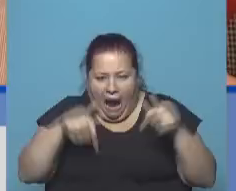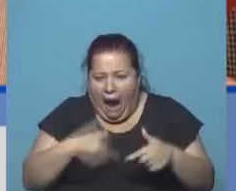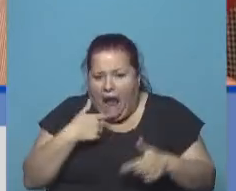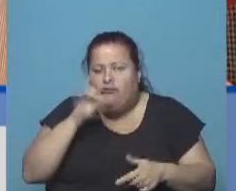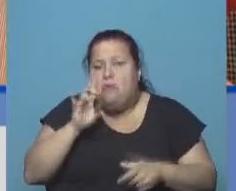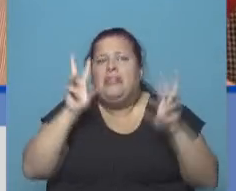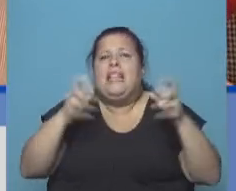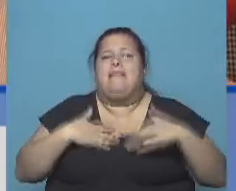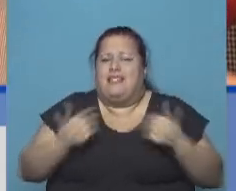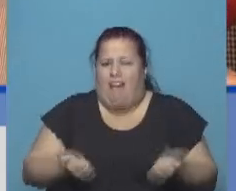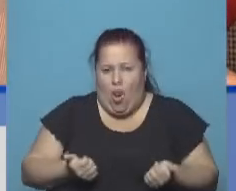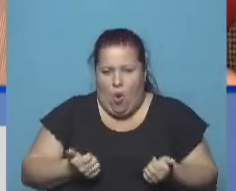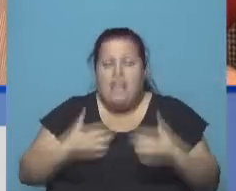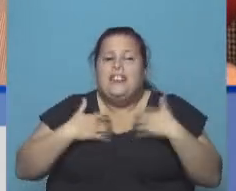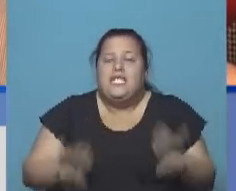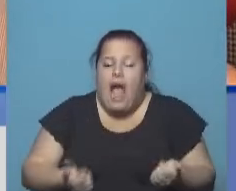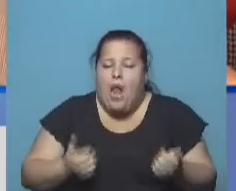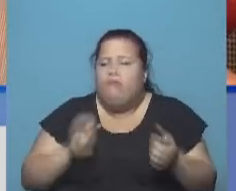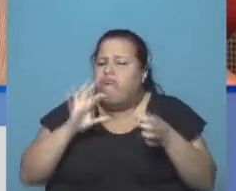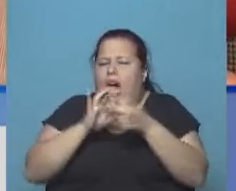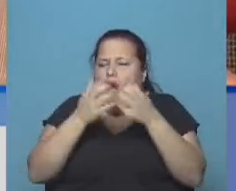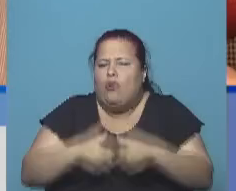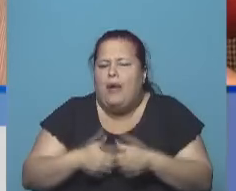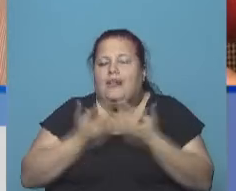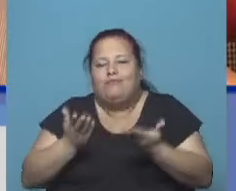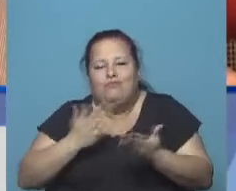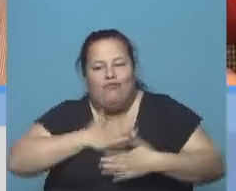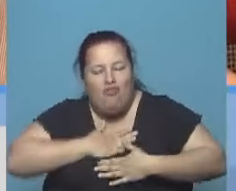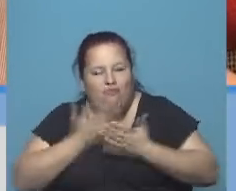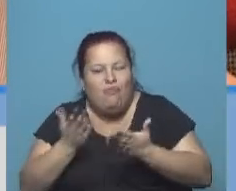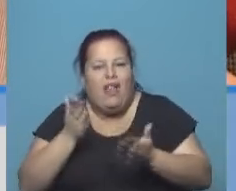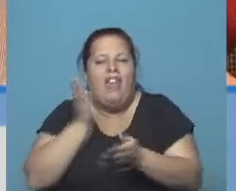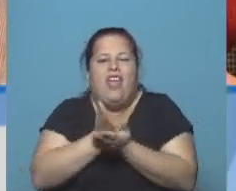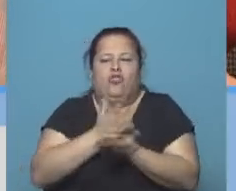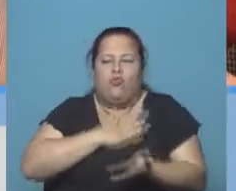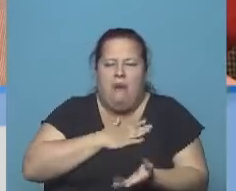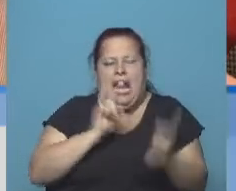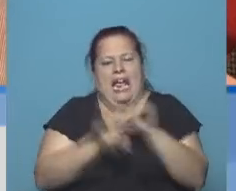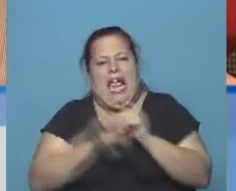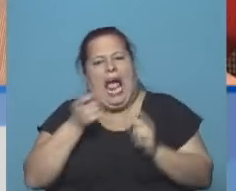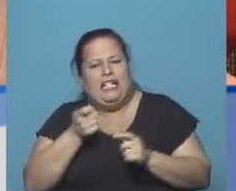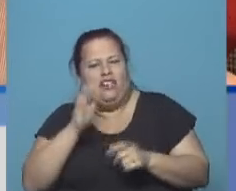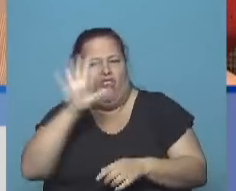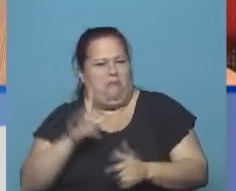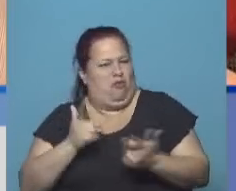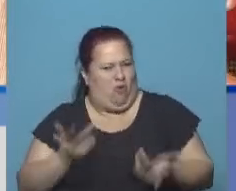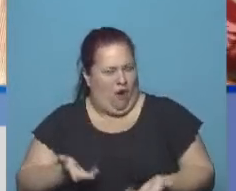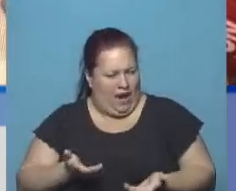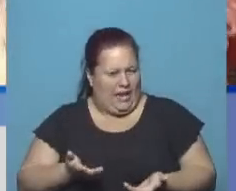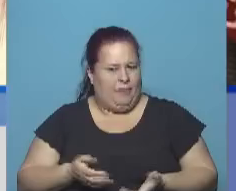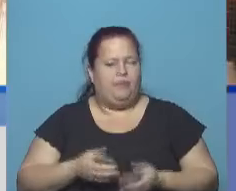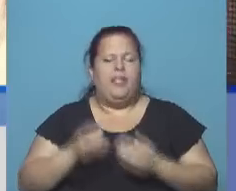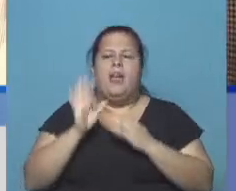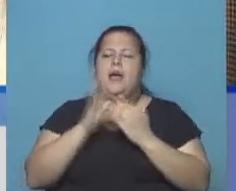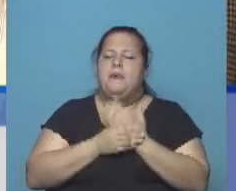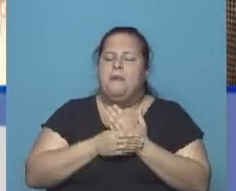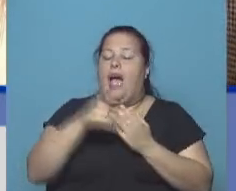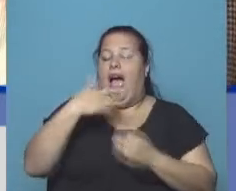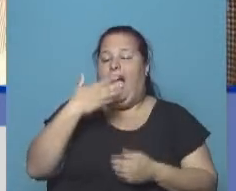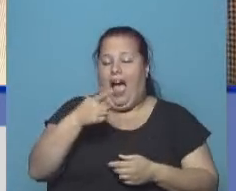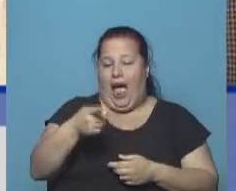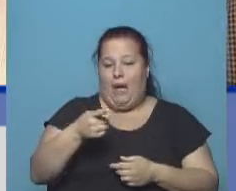puede dudar que ha venido luchando desde hace 27 años contra el SIDA y contra las enfermedades infecciosas, porque creemos que hoy es más seguro para la gente recibir sangre,